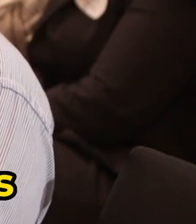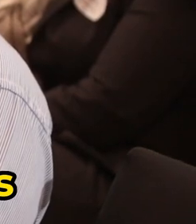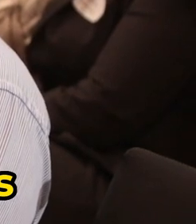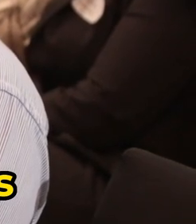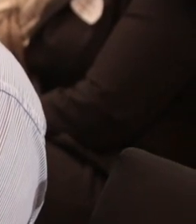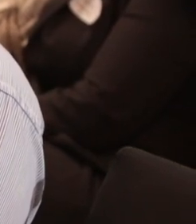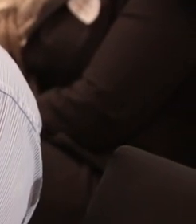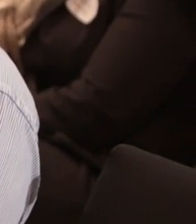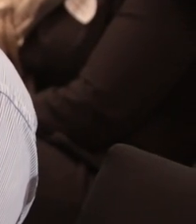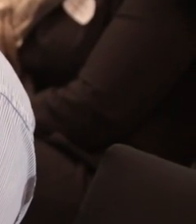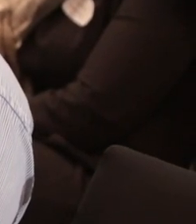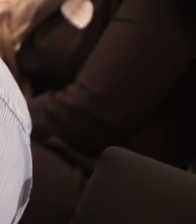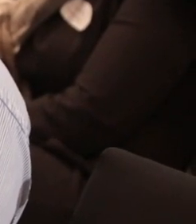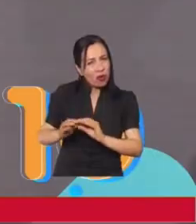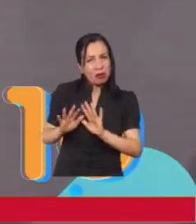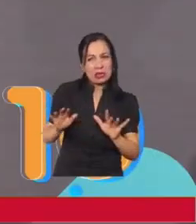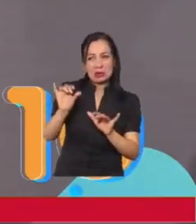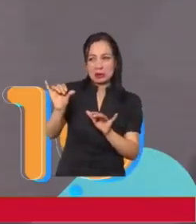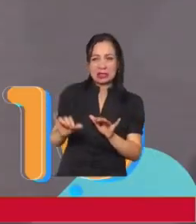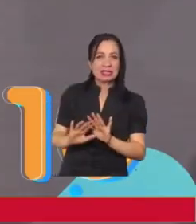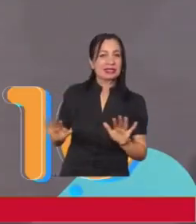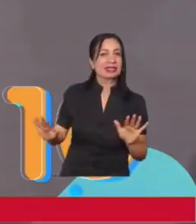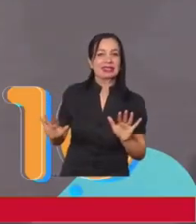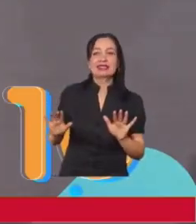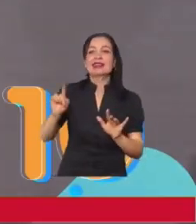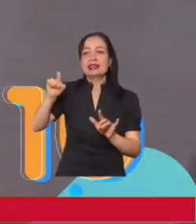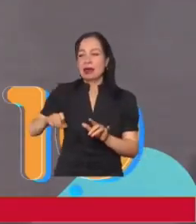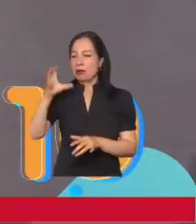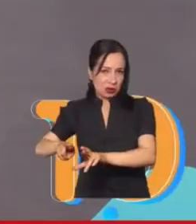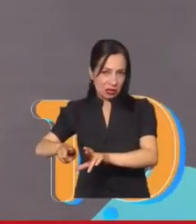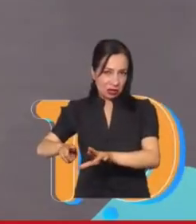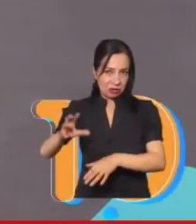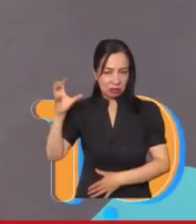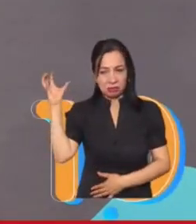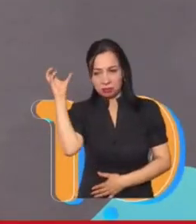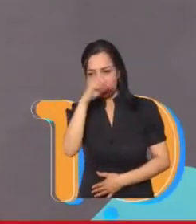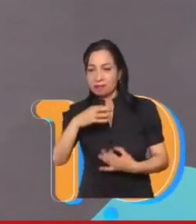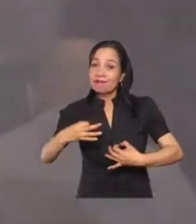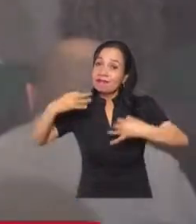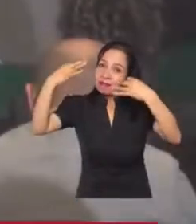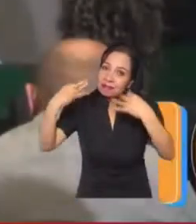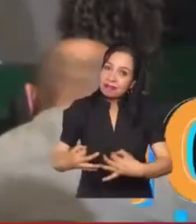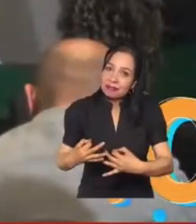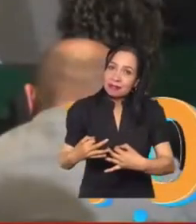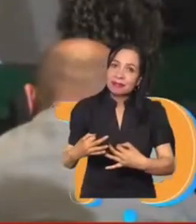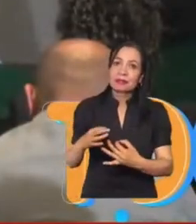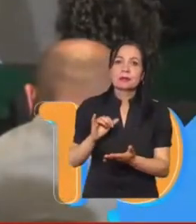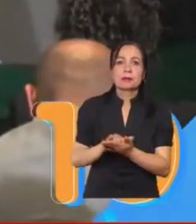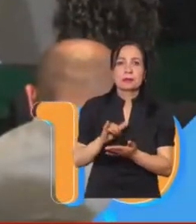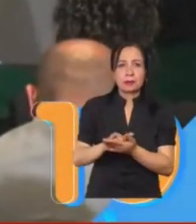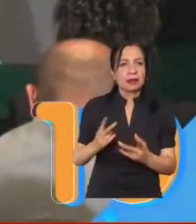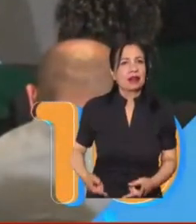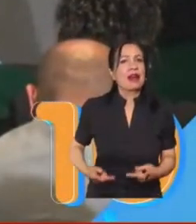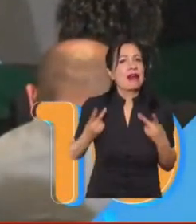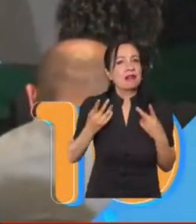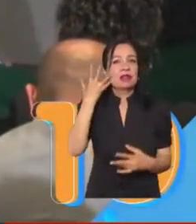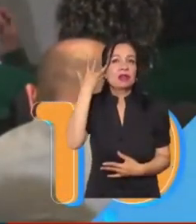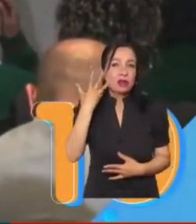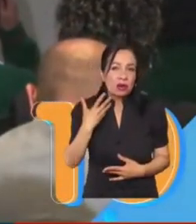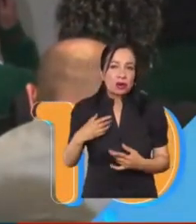hay que abordarlos, hay que reconocerlos y es necesario garantizar que se retan también en la vida cotidiana,